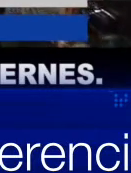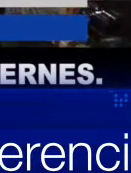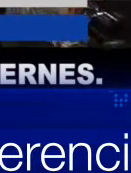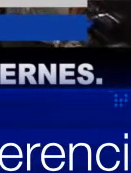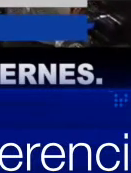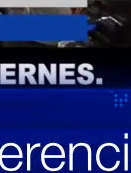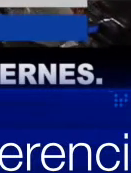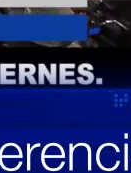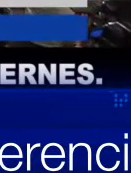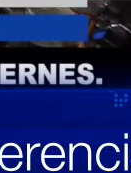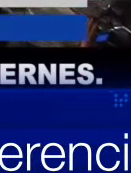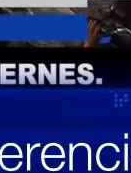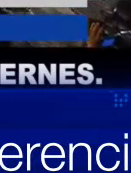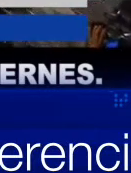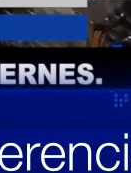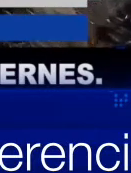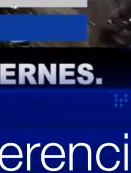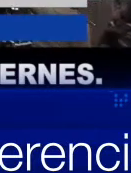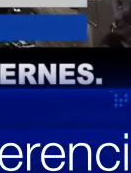El día de hoy vamos a